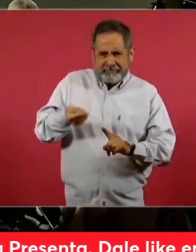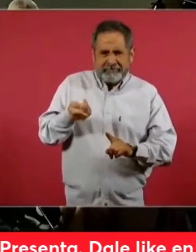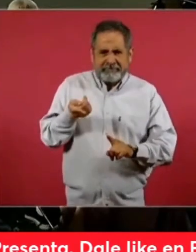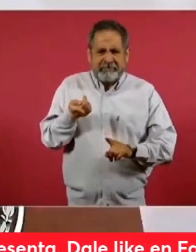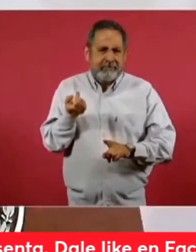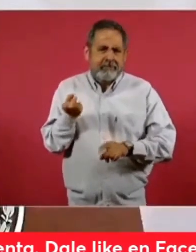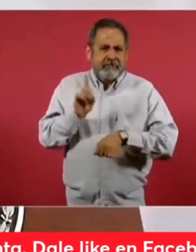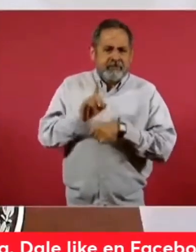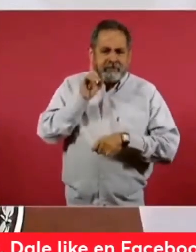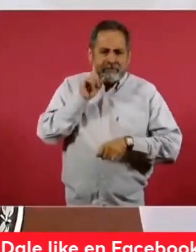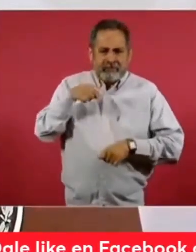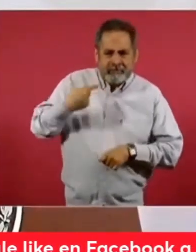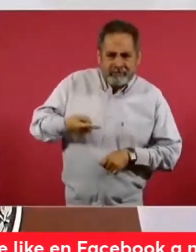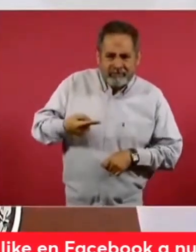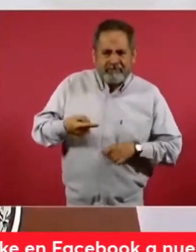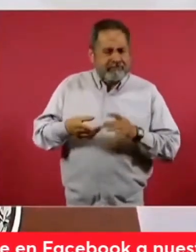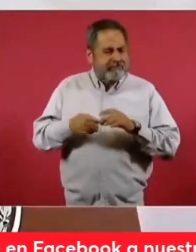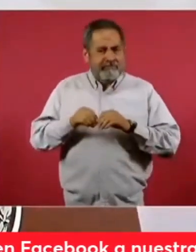¿Sí?